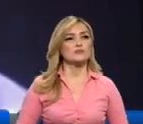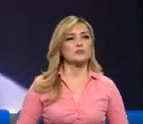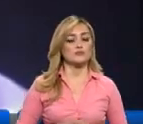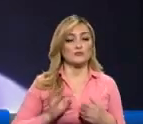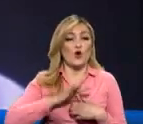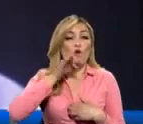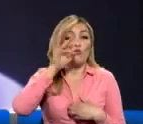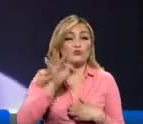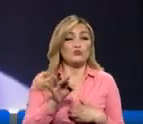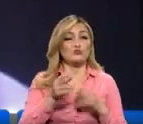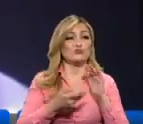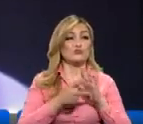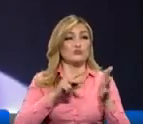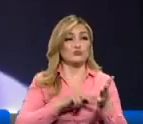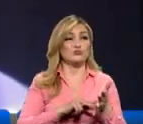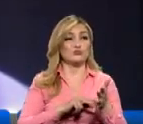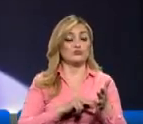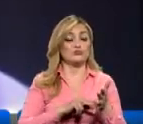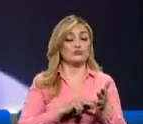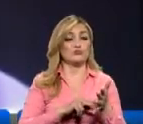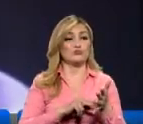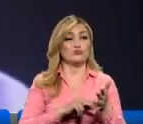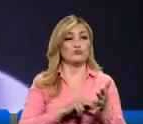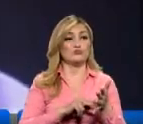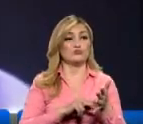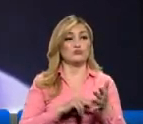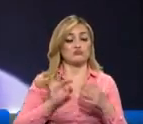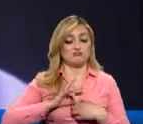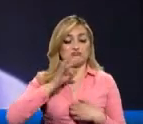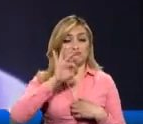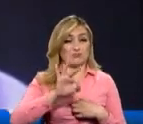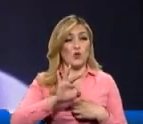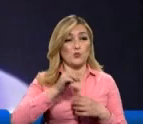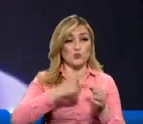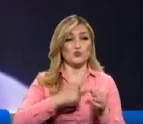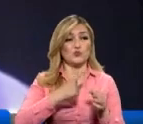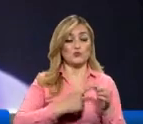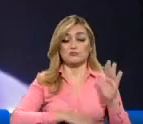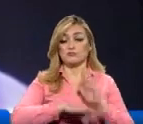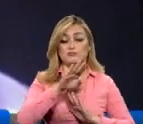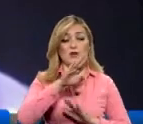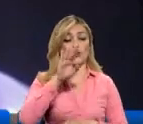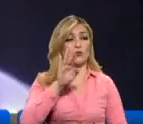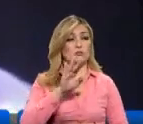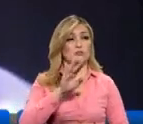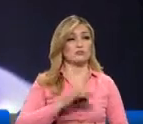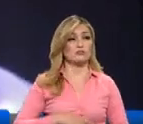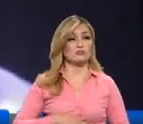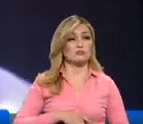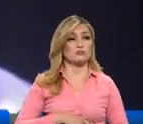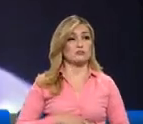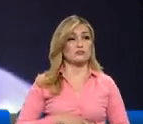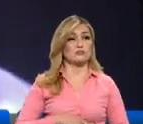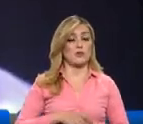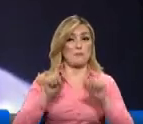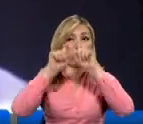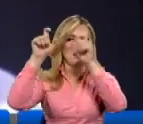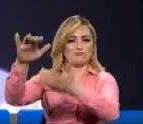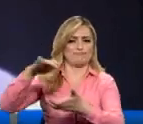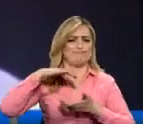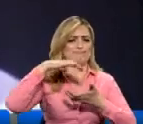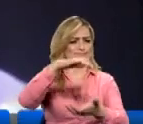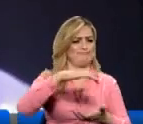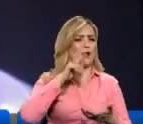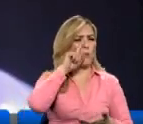no revela el número de contagios que hay en Quito, donde nosotros tenemos ahora más de 80 proveedores que